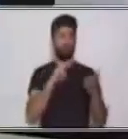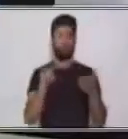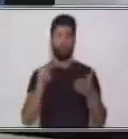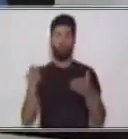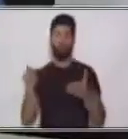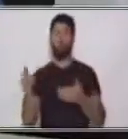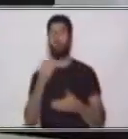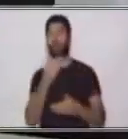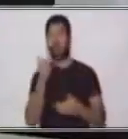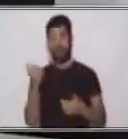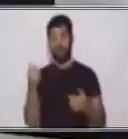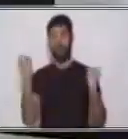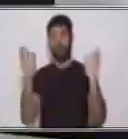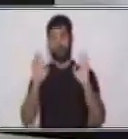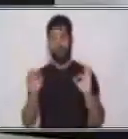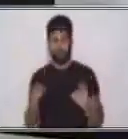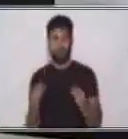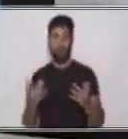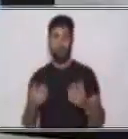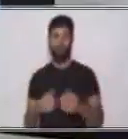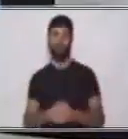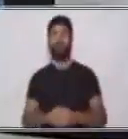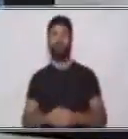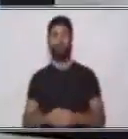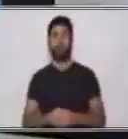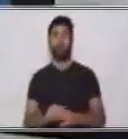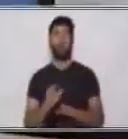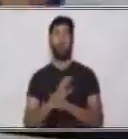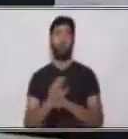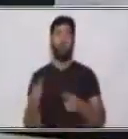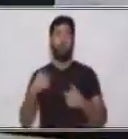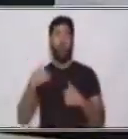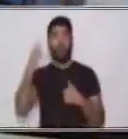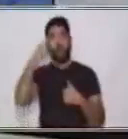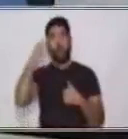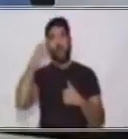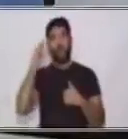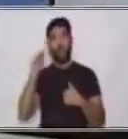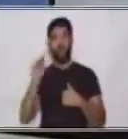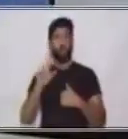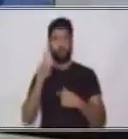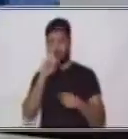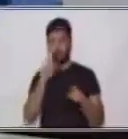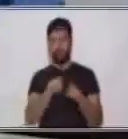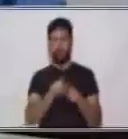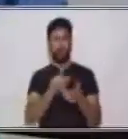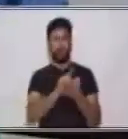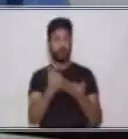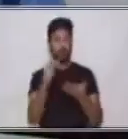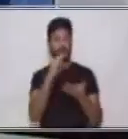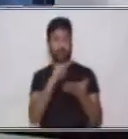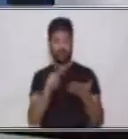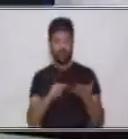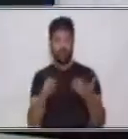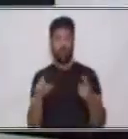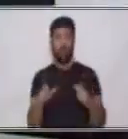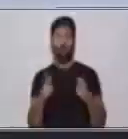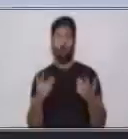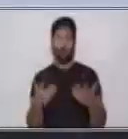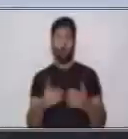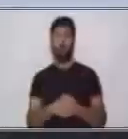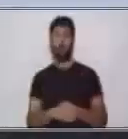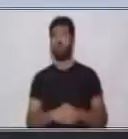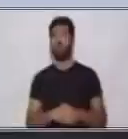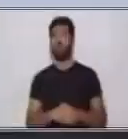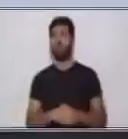nosotros estamos hablando en la lectura y no solo en la mente como lo es la lectura silenciosa. Pero